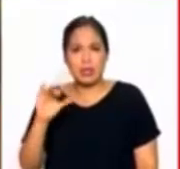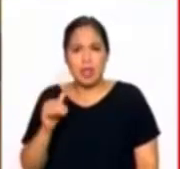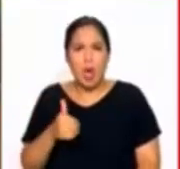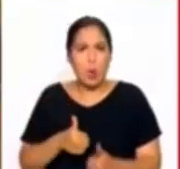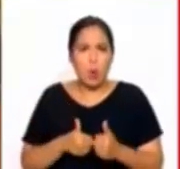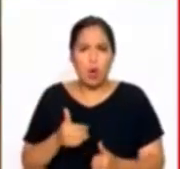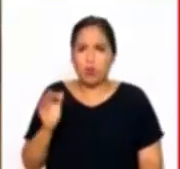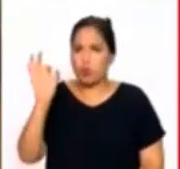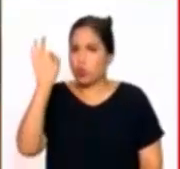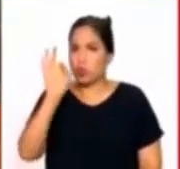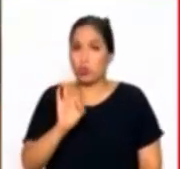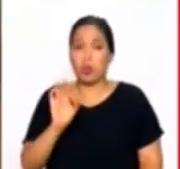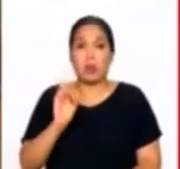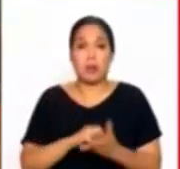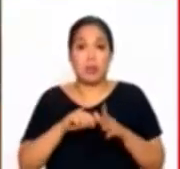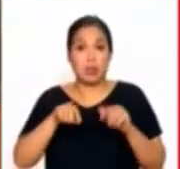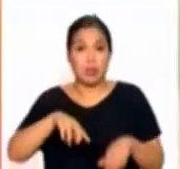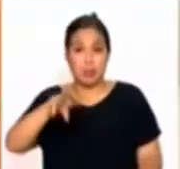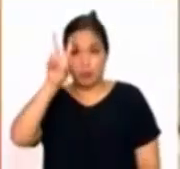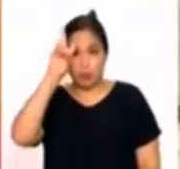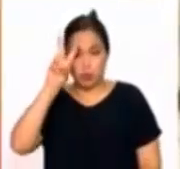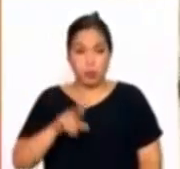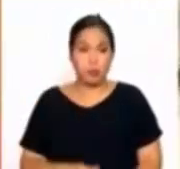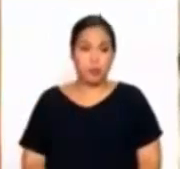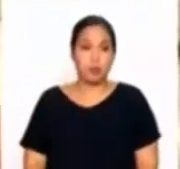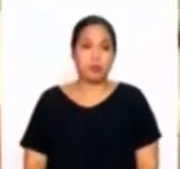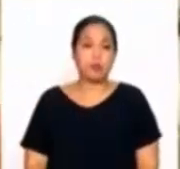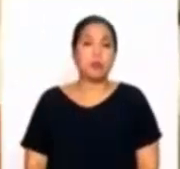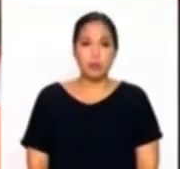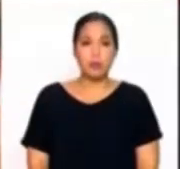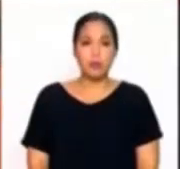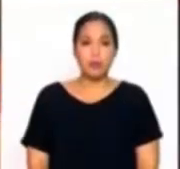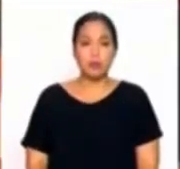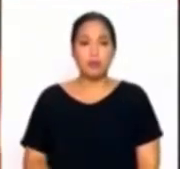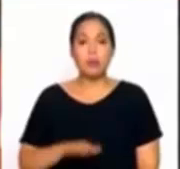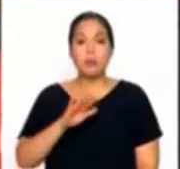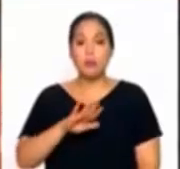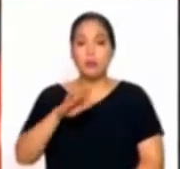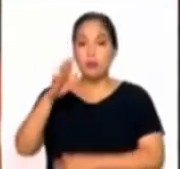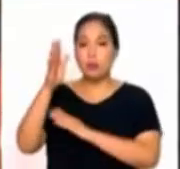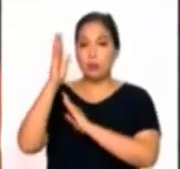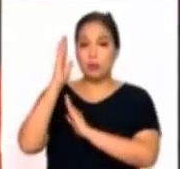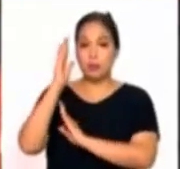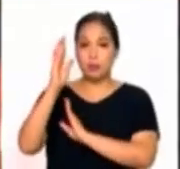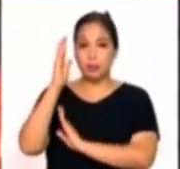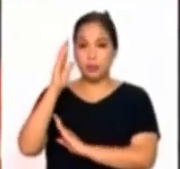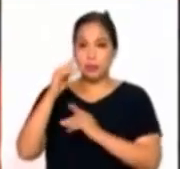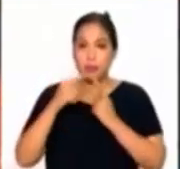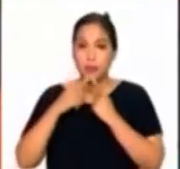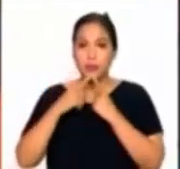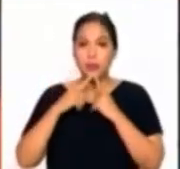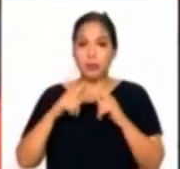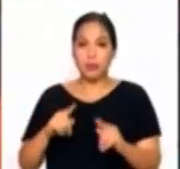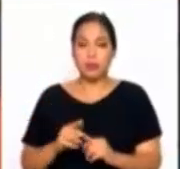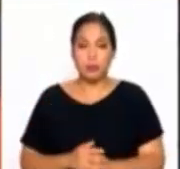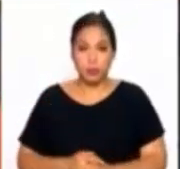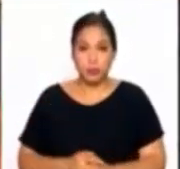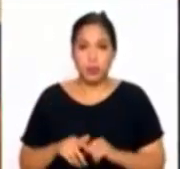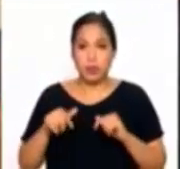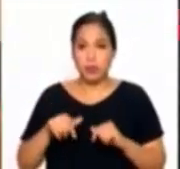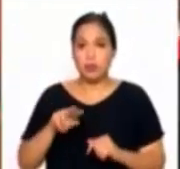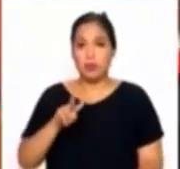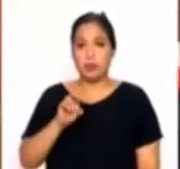que existe entre los poderes del Estado. Vamos a escuchar. De su discurso en la ceremonia de apertura del año